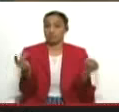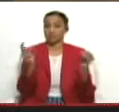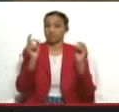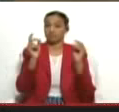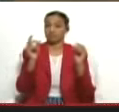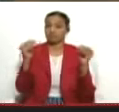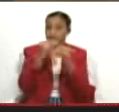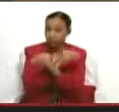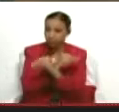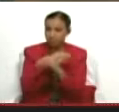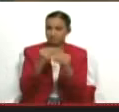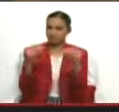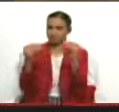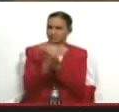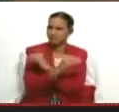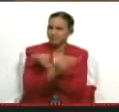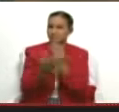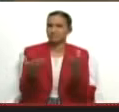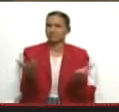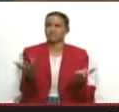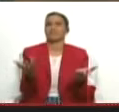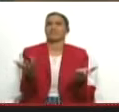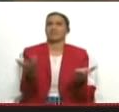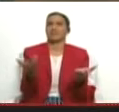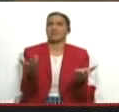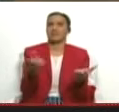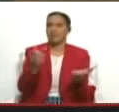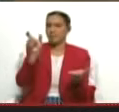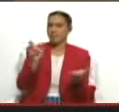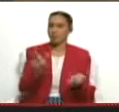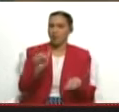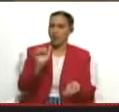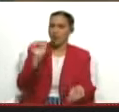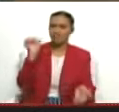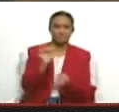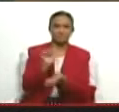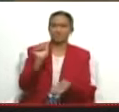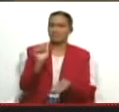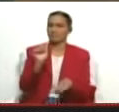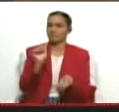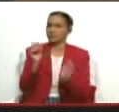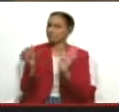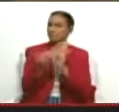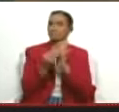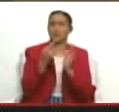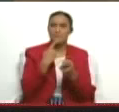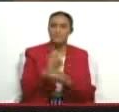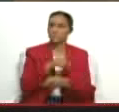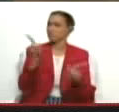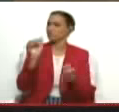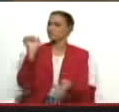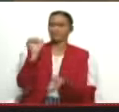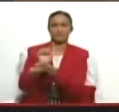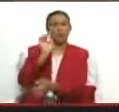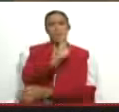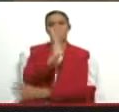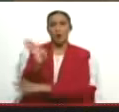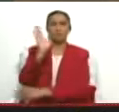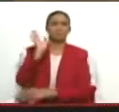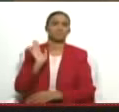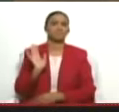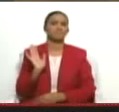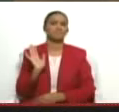para haber dictado la orden de aprensión en su momento e imputado también quiero